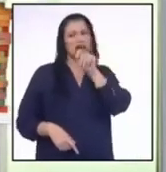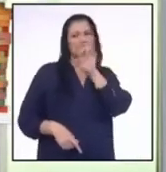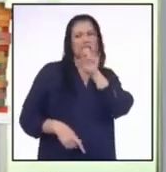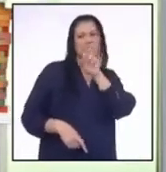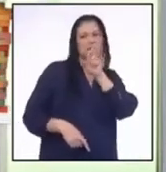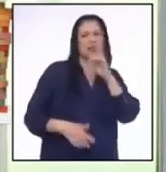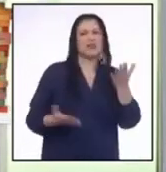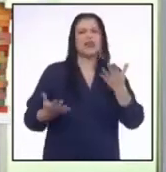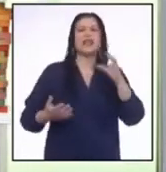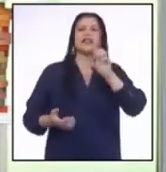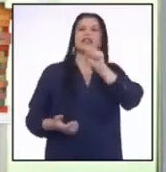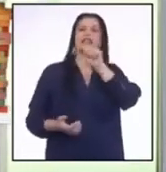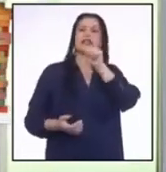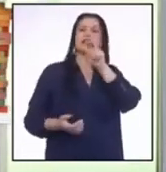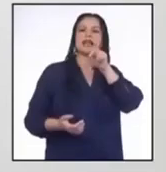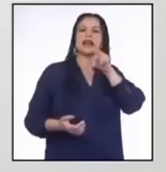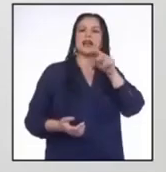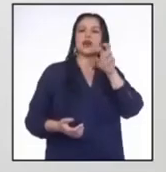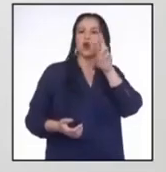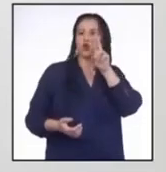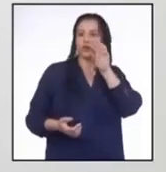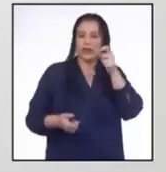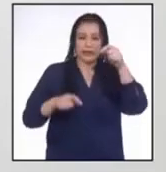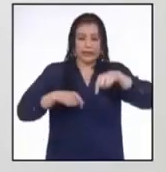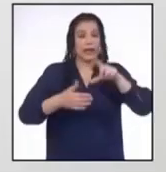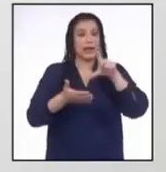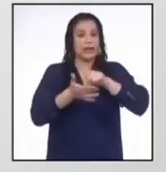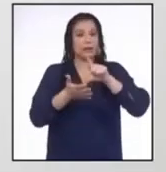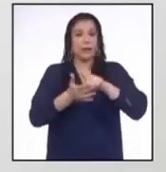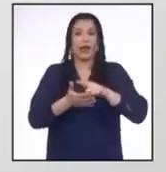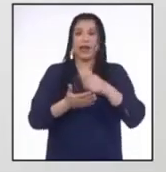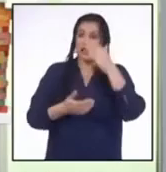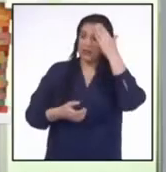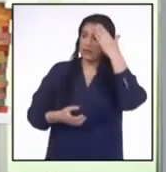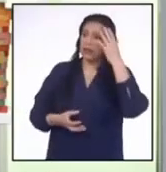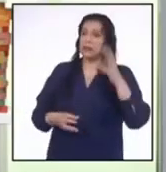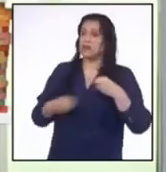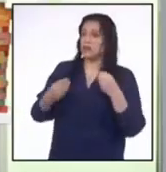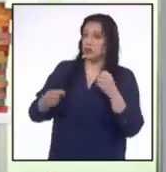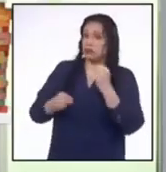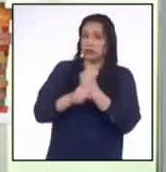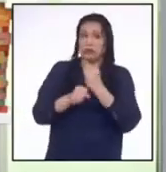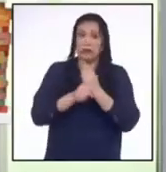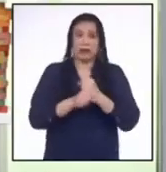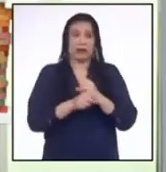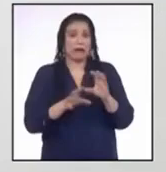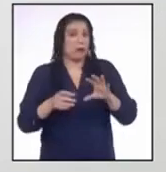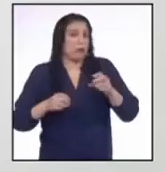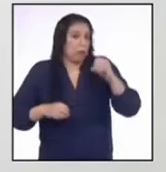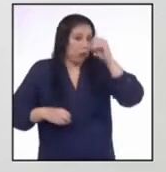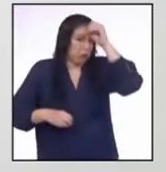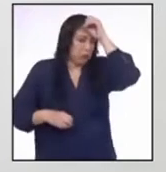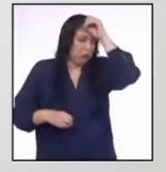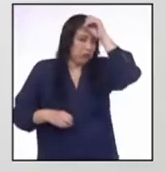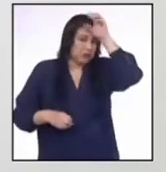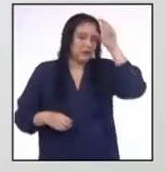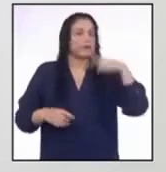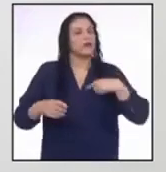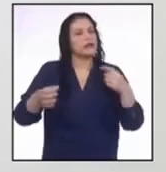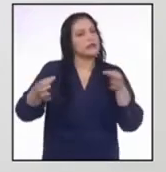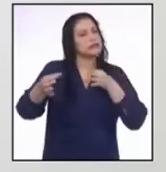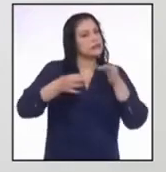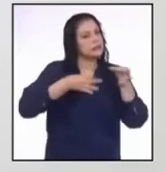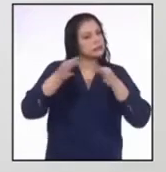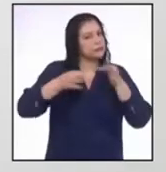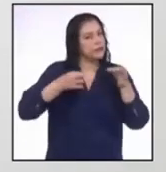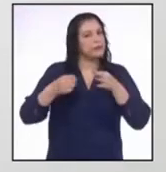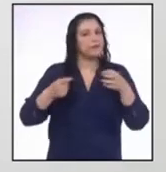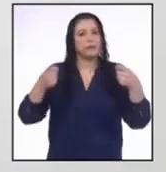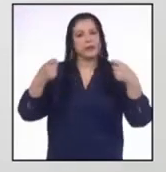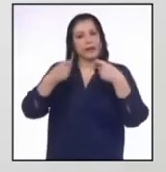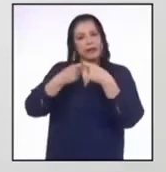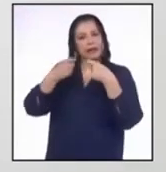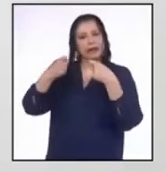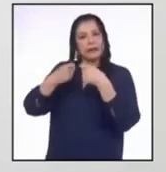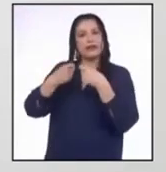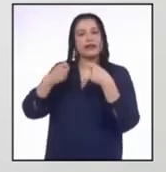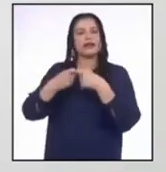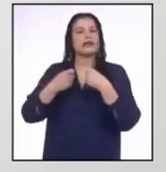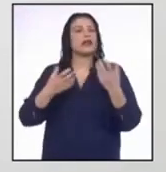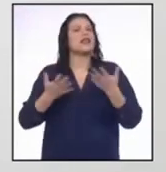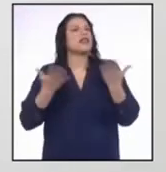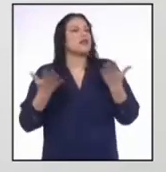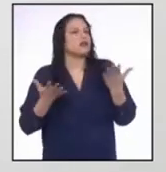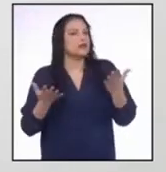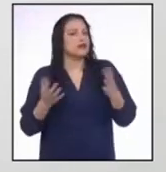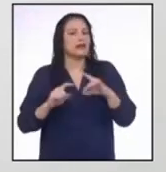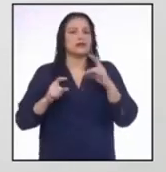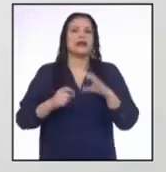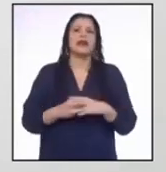de Santa Rosa, aquí en Lima. ¿Y sabes cómo funciona? Ni idea. Les explico. La energía eléctrica es